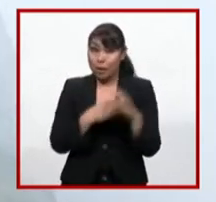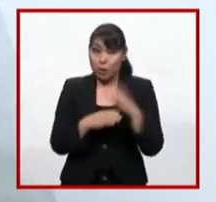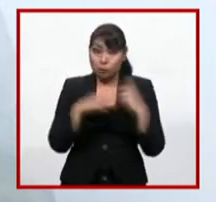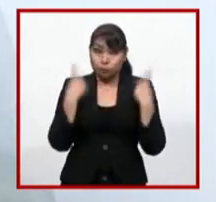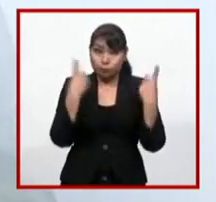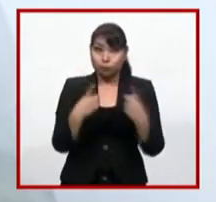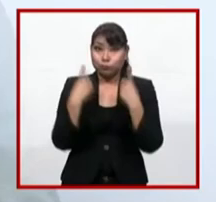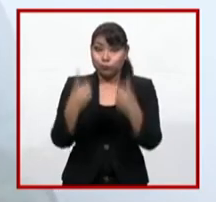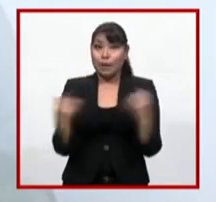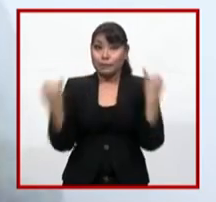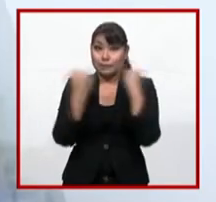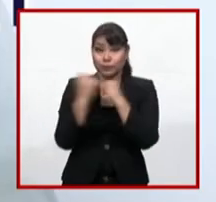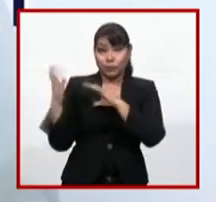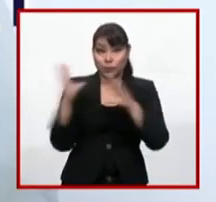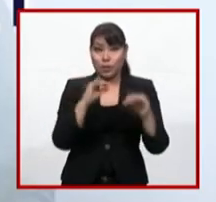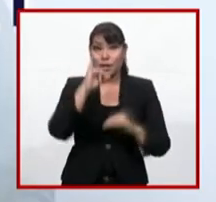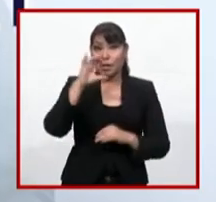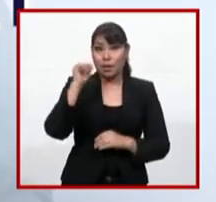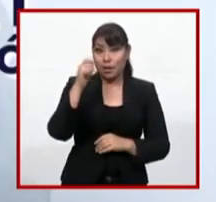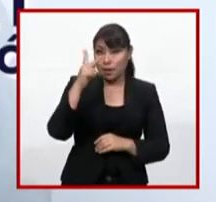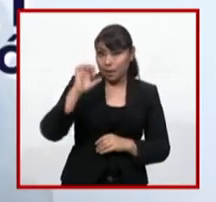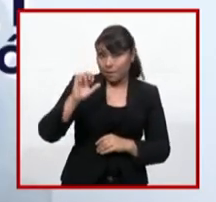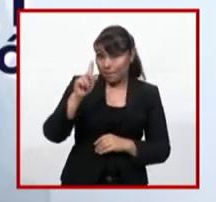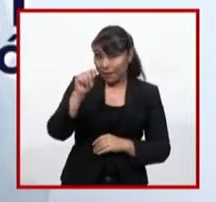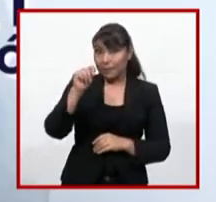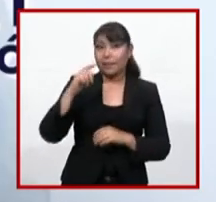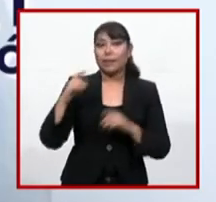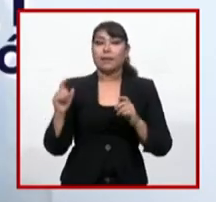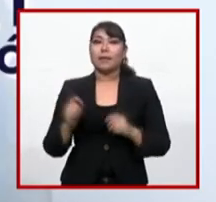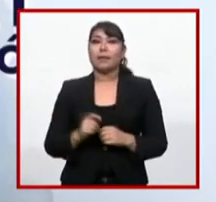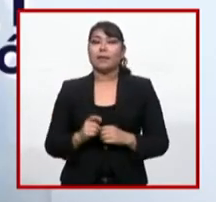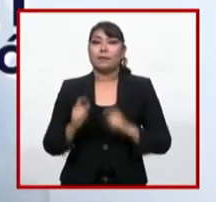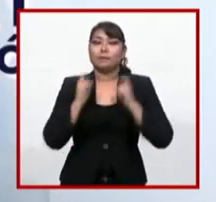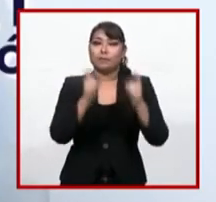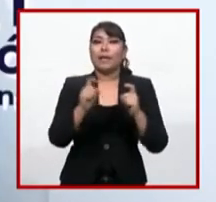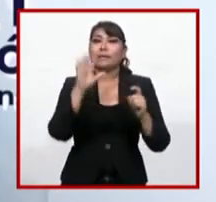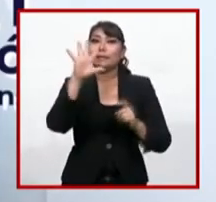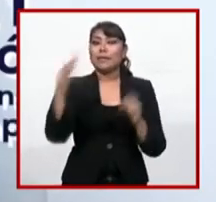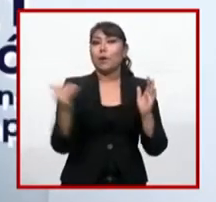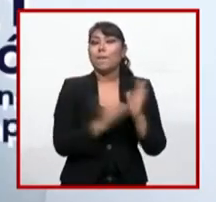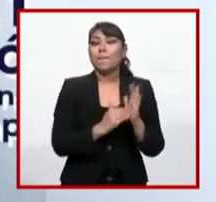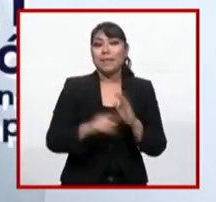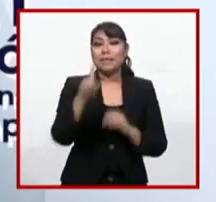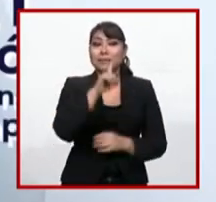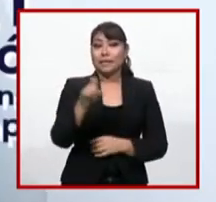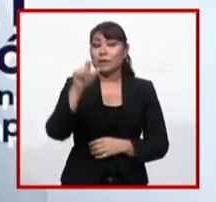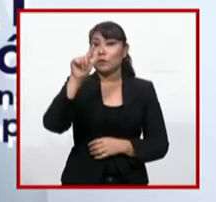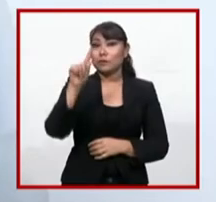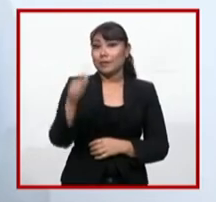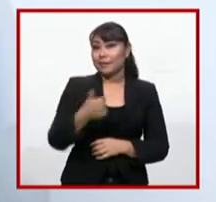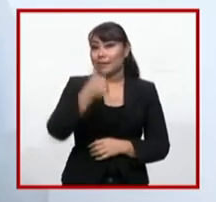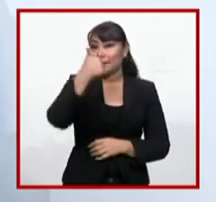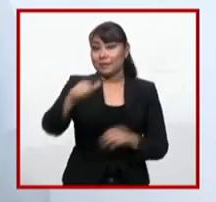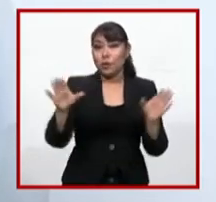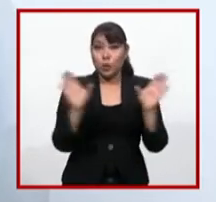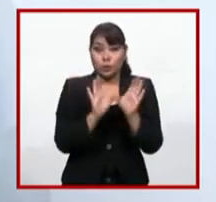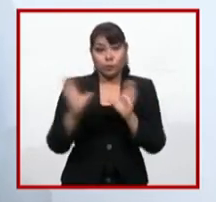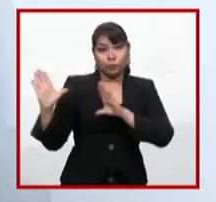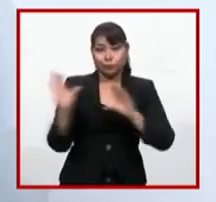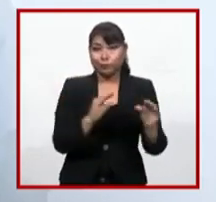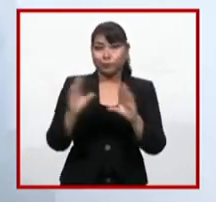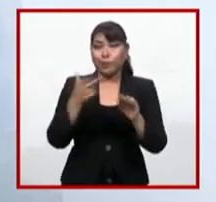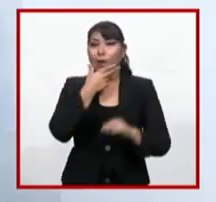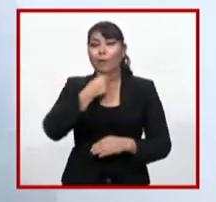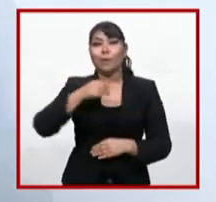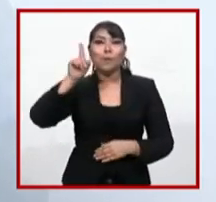El Instituto de Capacitación de Oaxaca y CAPET entregó 5,176 constancias de capacitación a hombres